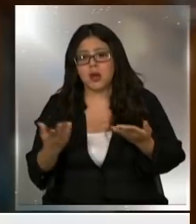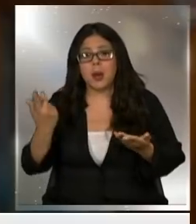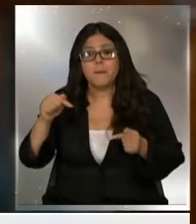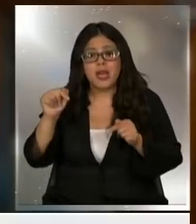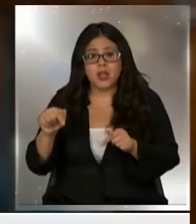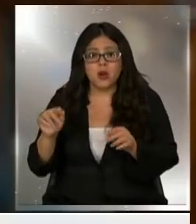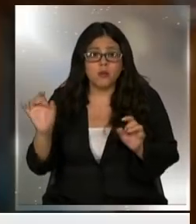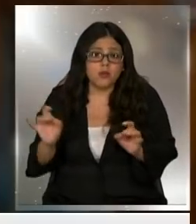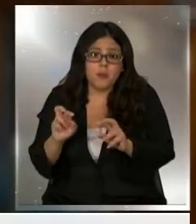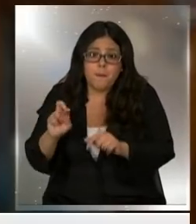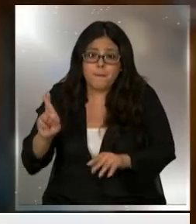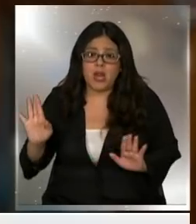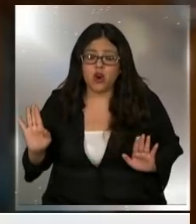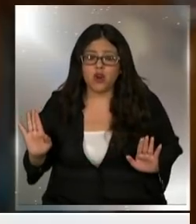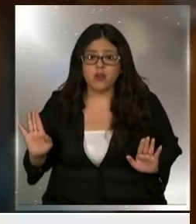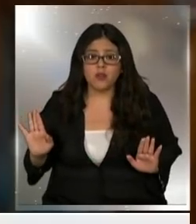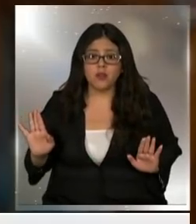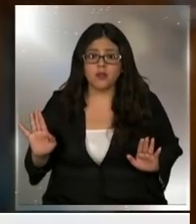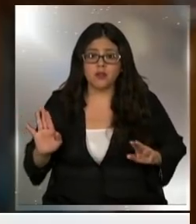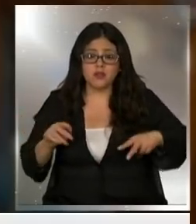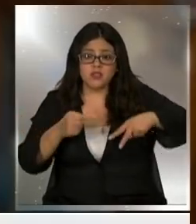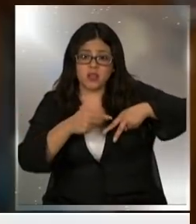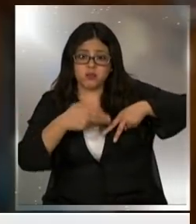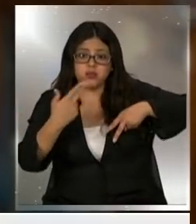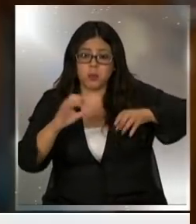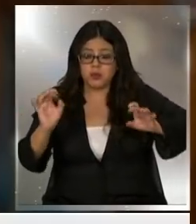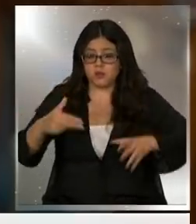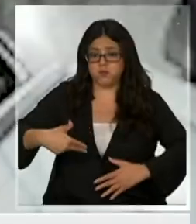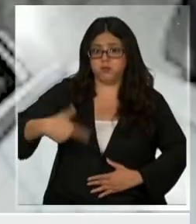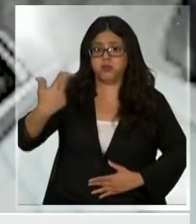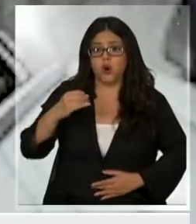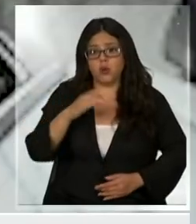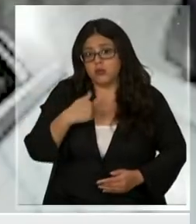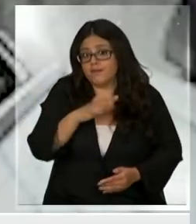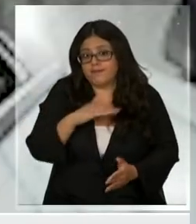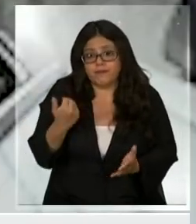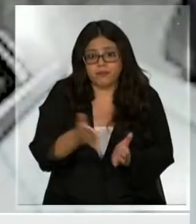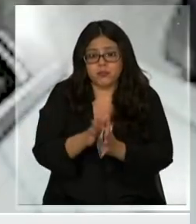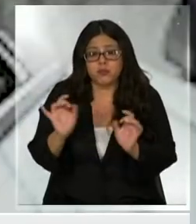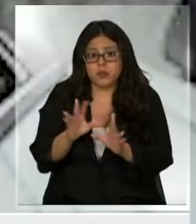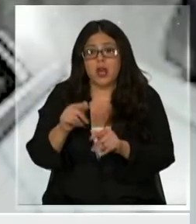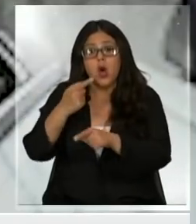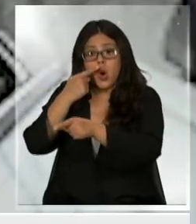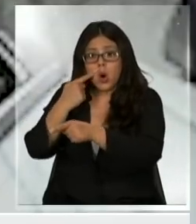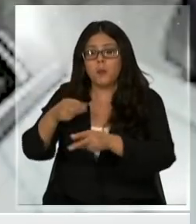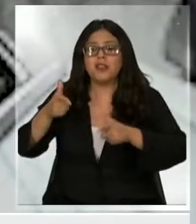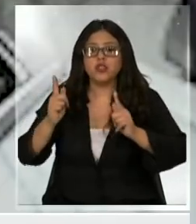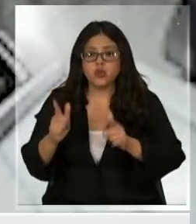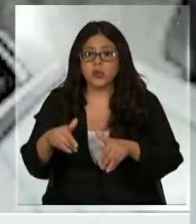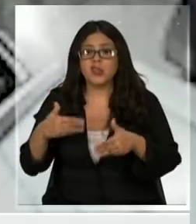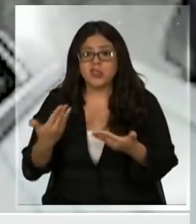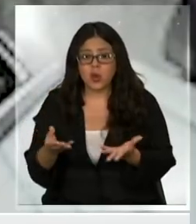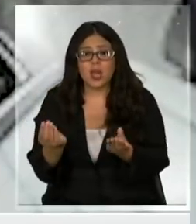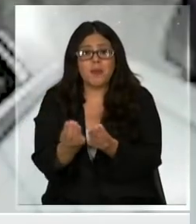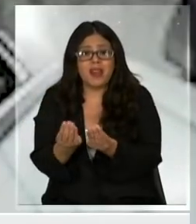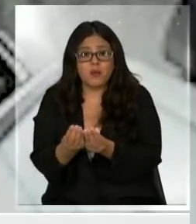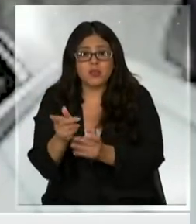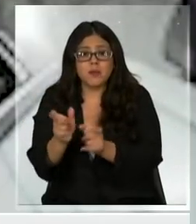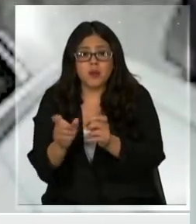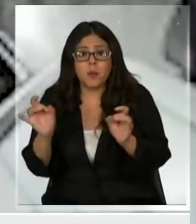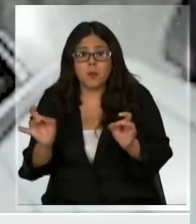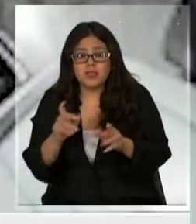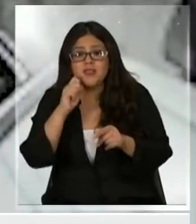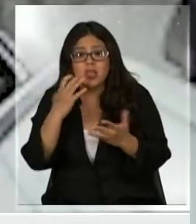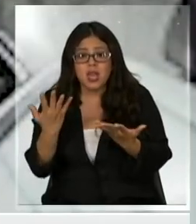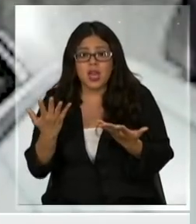podría haber sido peor, podría haber sido no la rodilla, sino que el cuerpo me podría haber matado. Jorge tuvo suerte y pese a que para muchos puede ser un